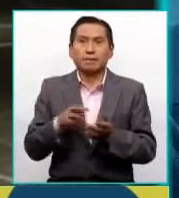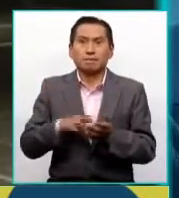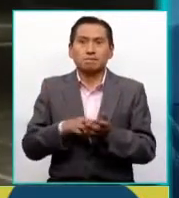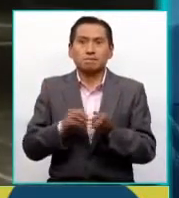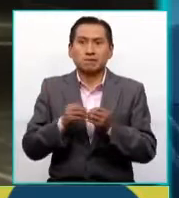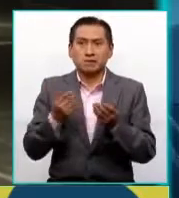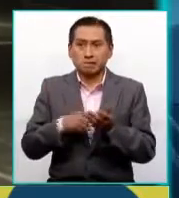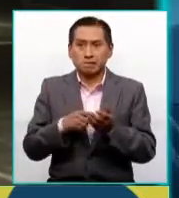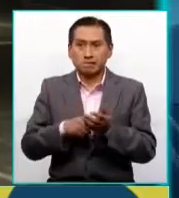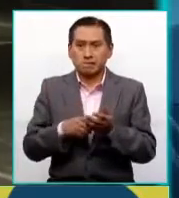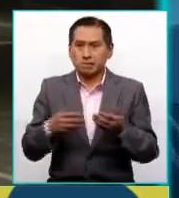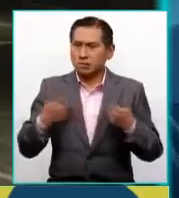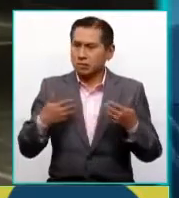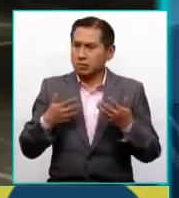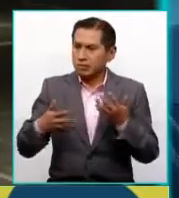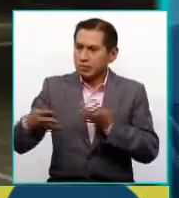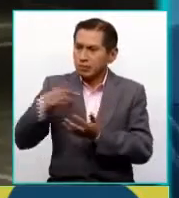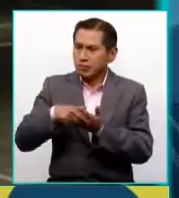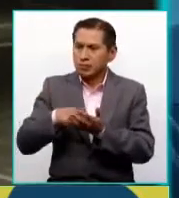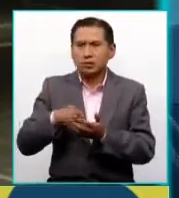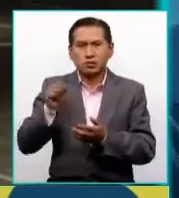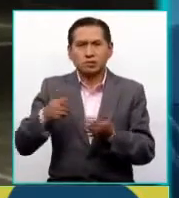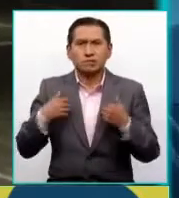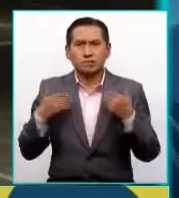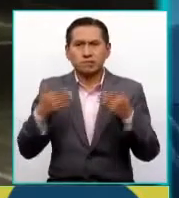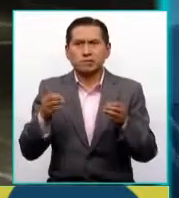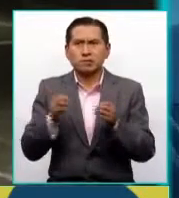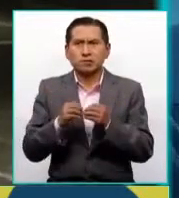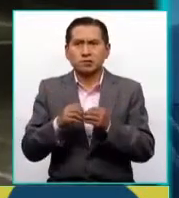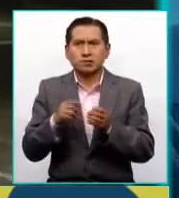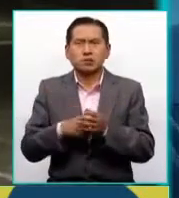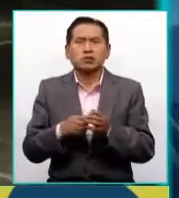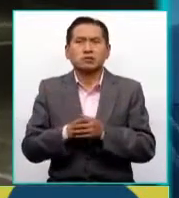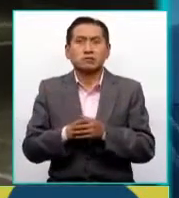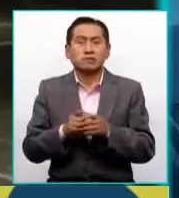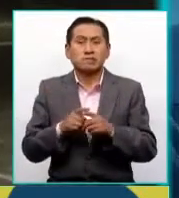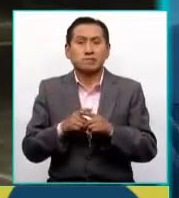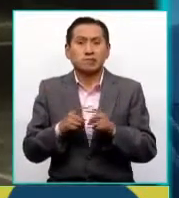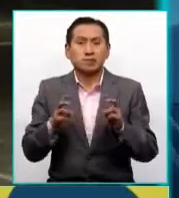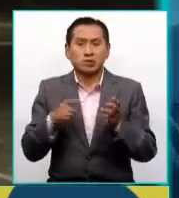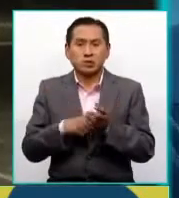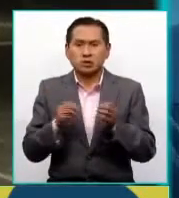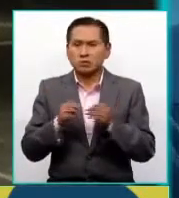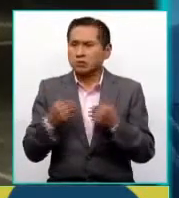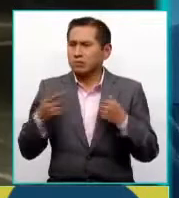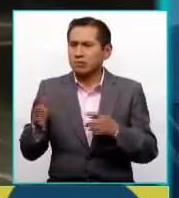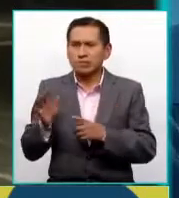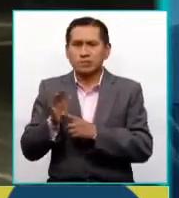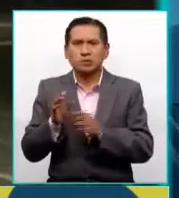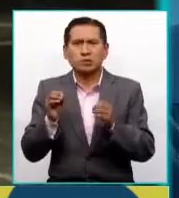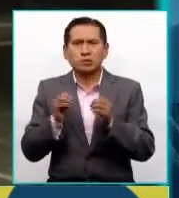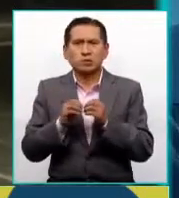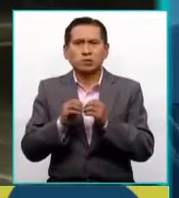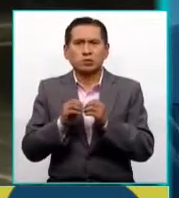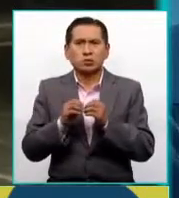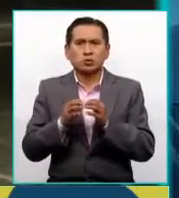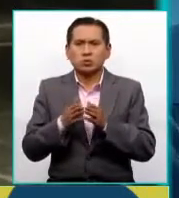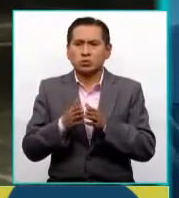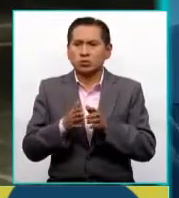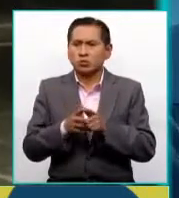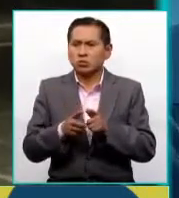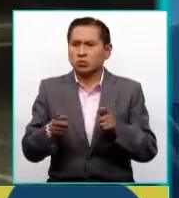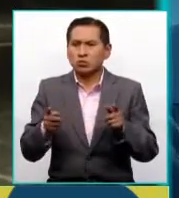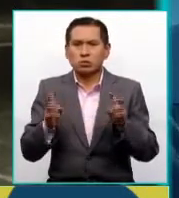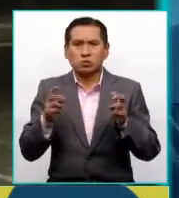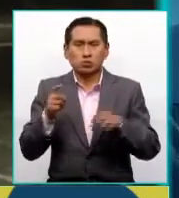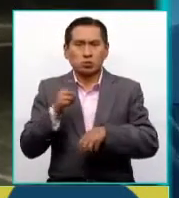esta celebración con Patty sí la estamos llevando a cabo, pero se la da un poco más expandida en el tiempo